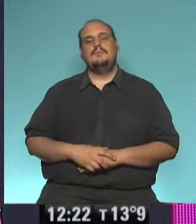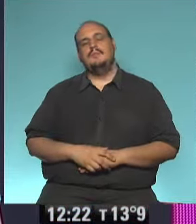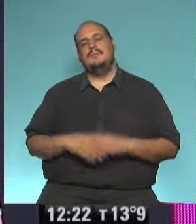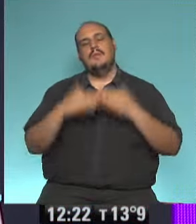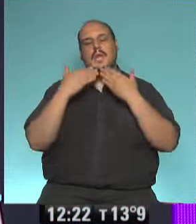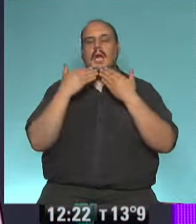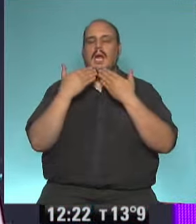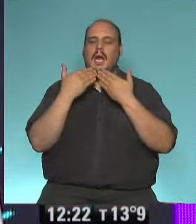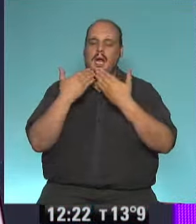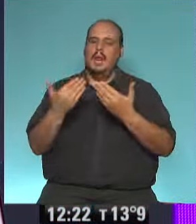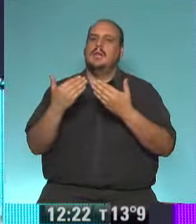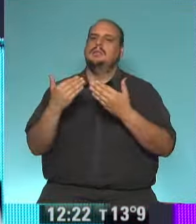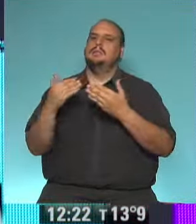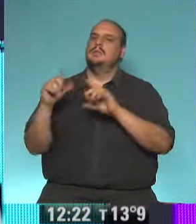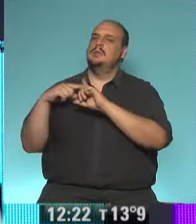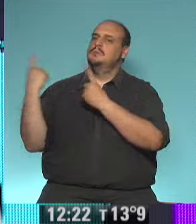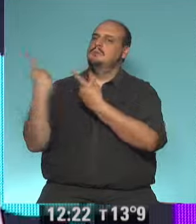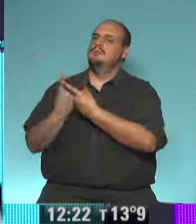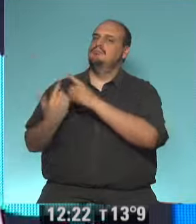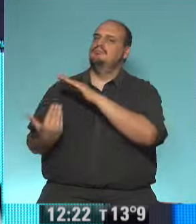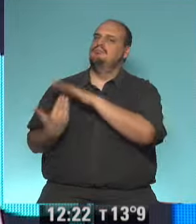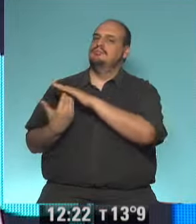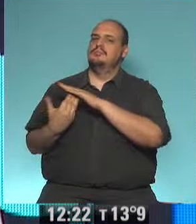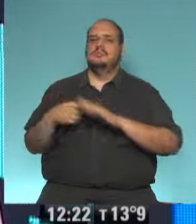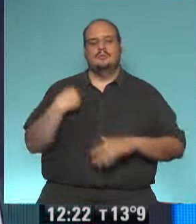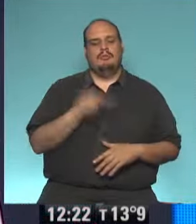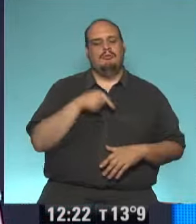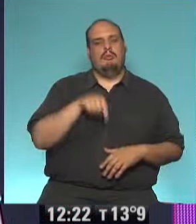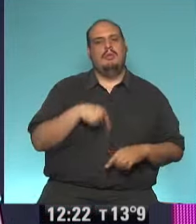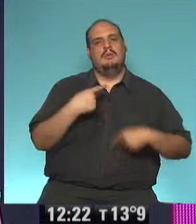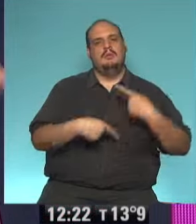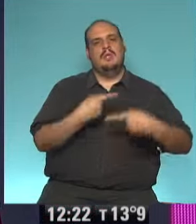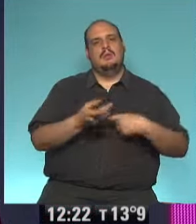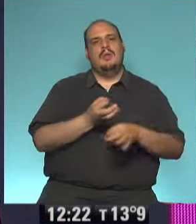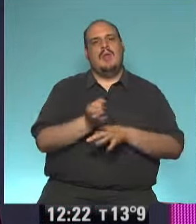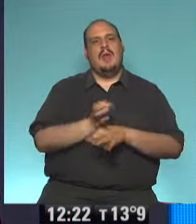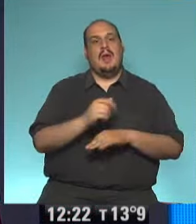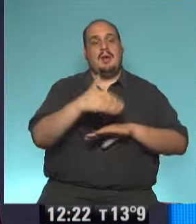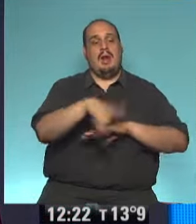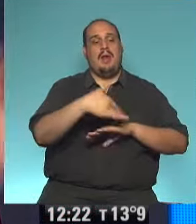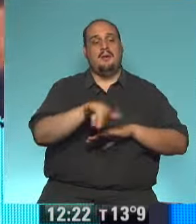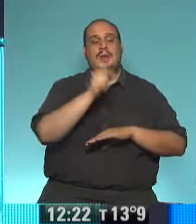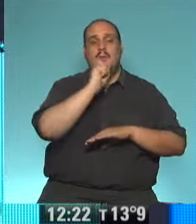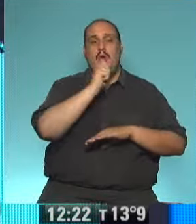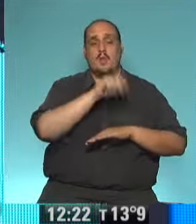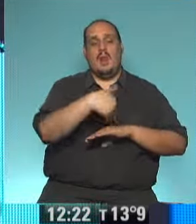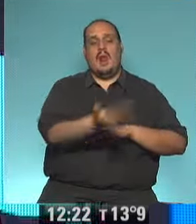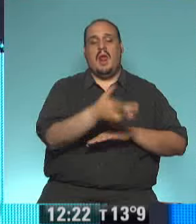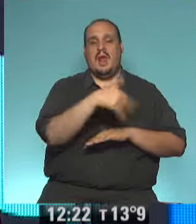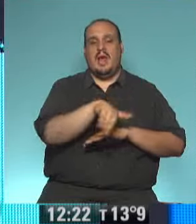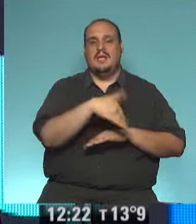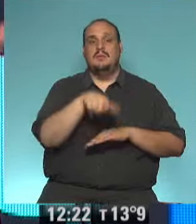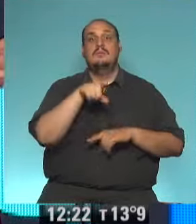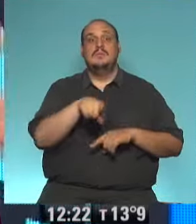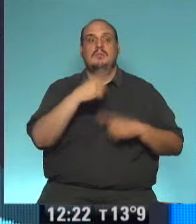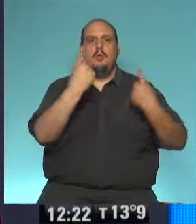Gracias, Estudios Centrales. Seguimos educando, esta vez desde nuestro móvil de exteriores para seguir en la ruta de